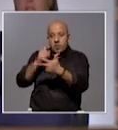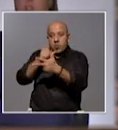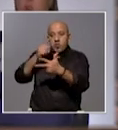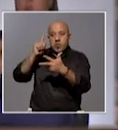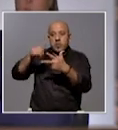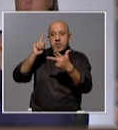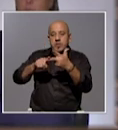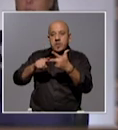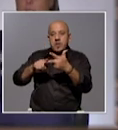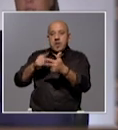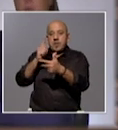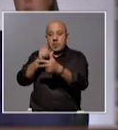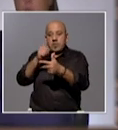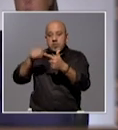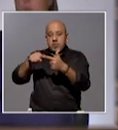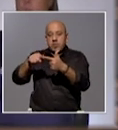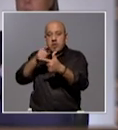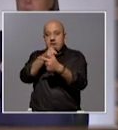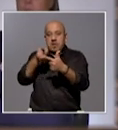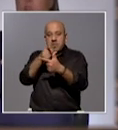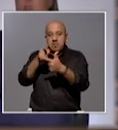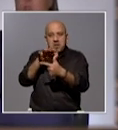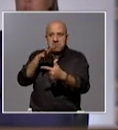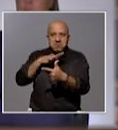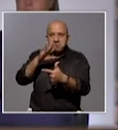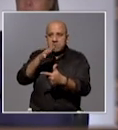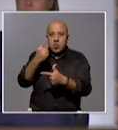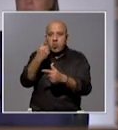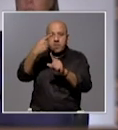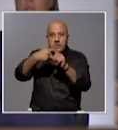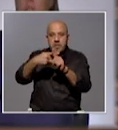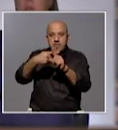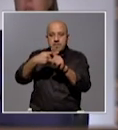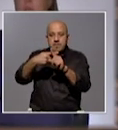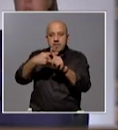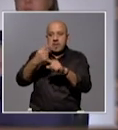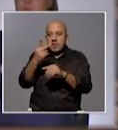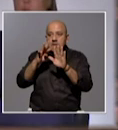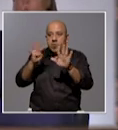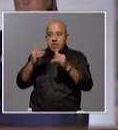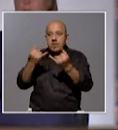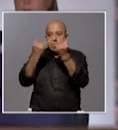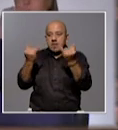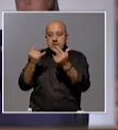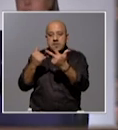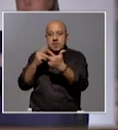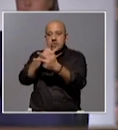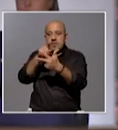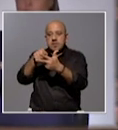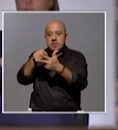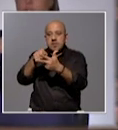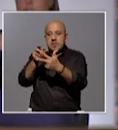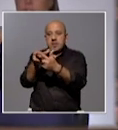entre el primero y el tercer paso normalmente en promedio hay un mes 29 días para ser más exactos y en esta oportunidad